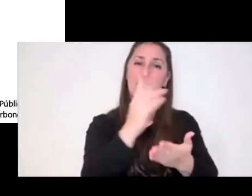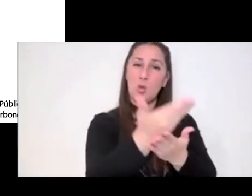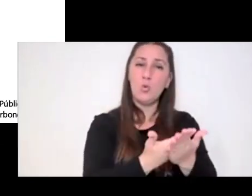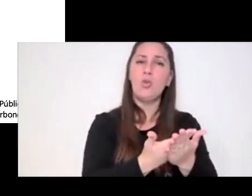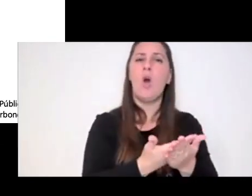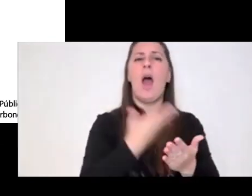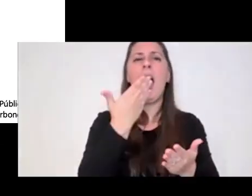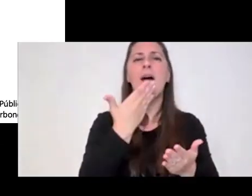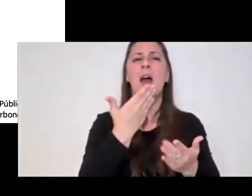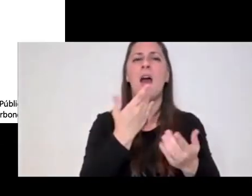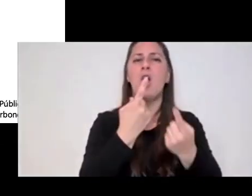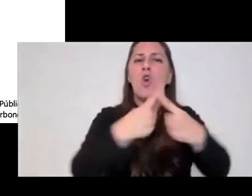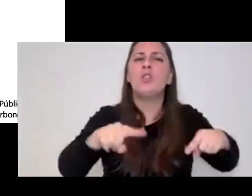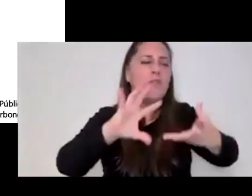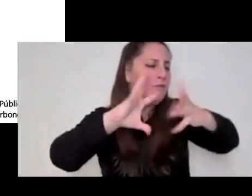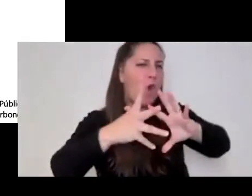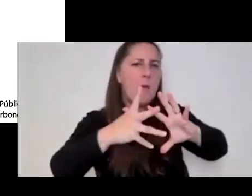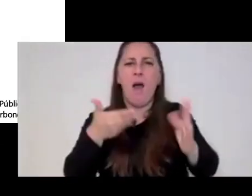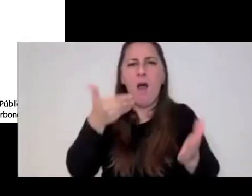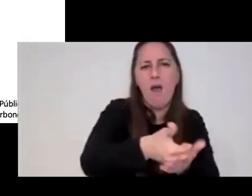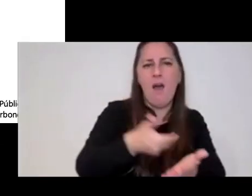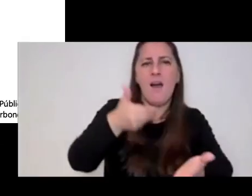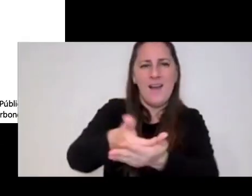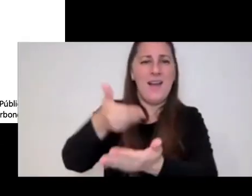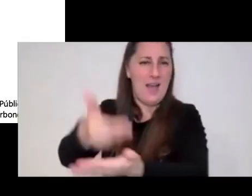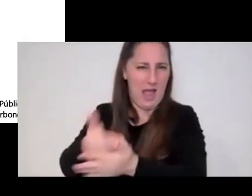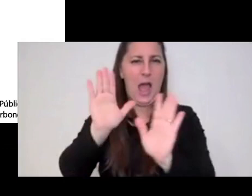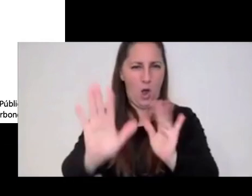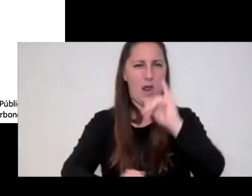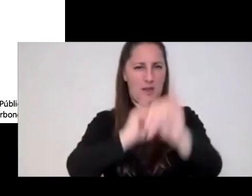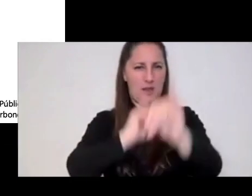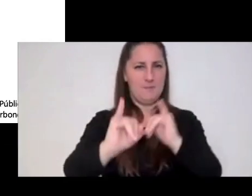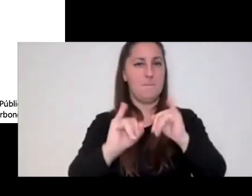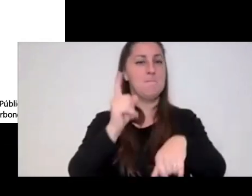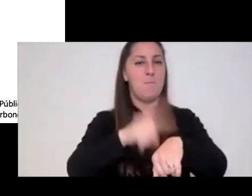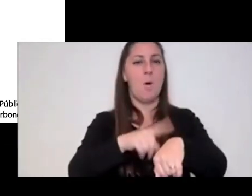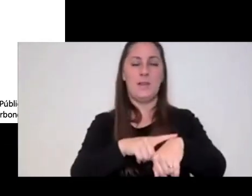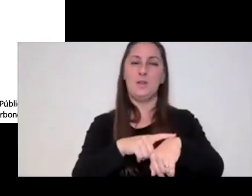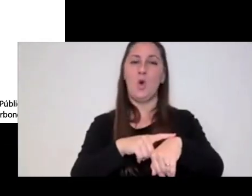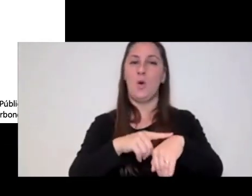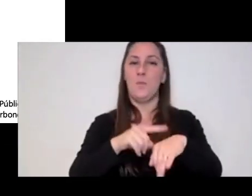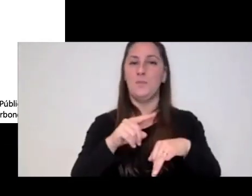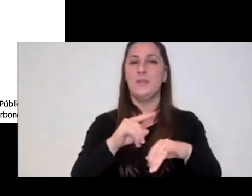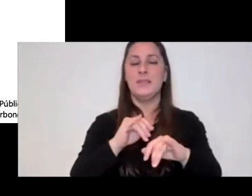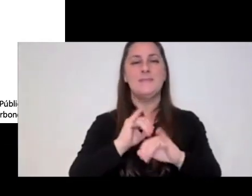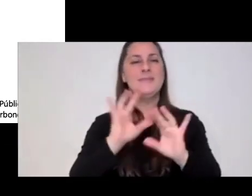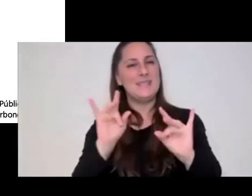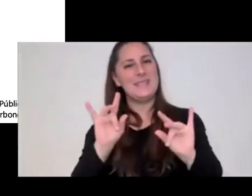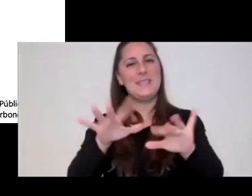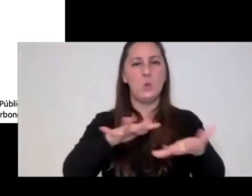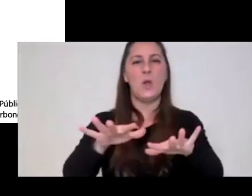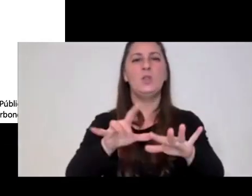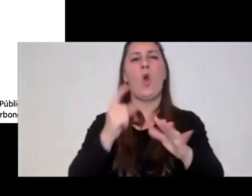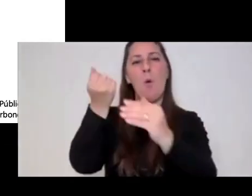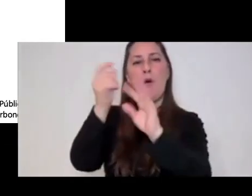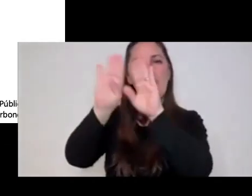de inversión, tema que ahora vamos a tratar con una crisis que voy a ventilar una crisis que se da con los fideicomisos inmobiliarios.